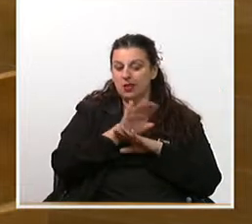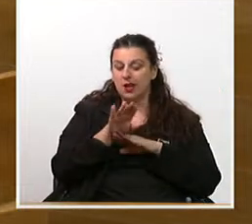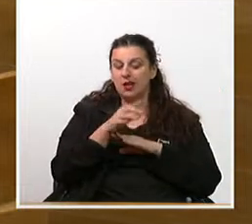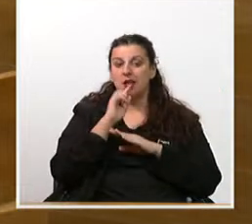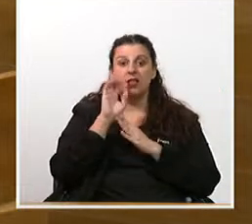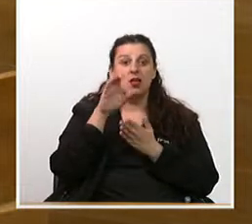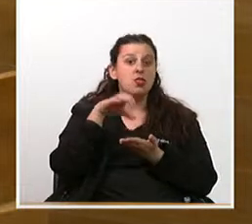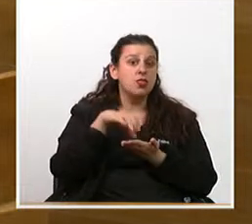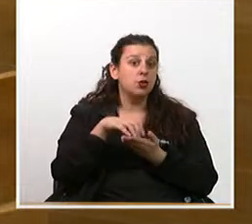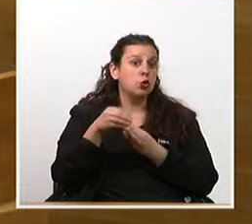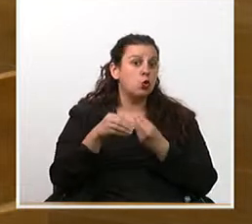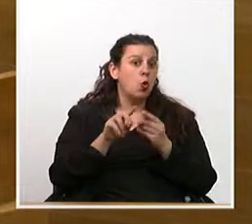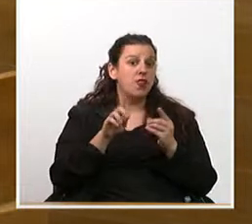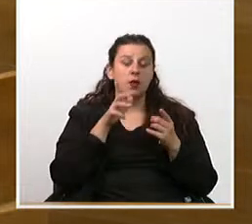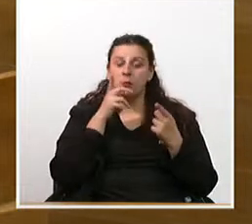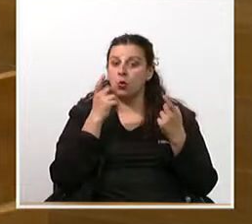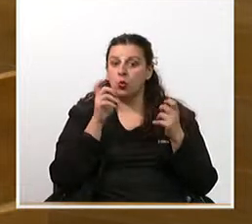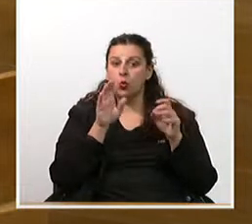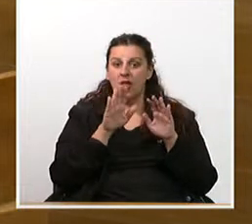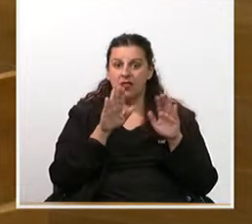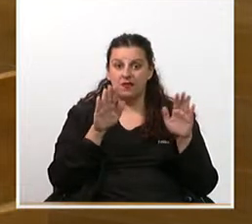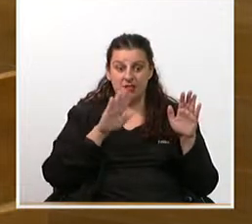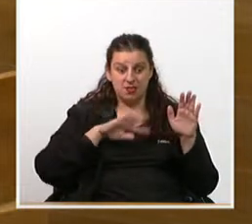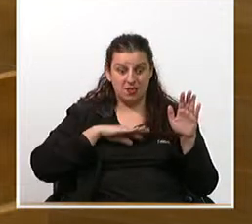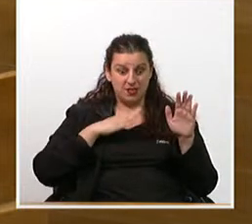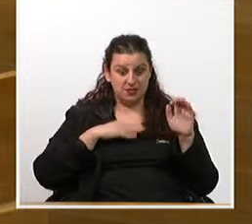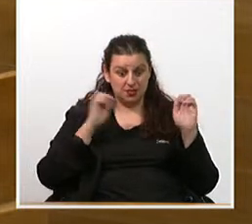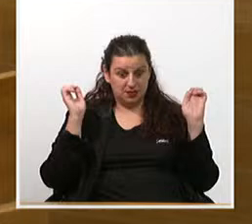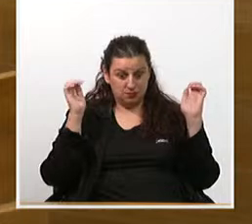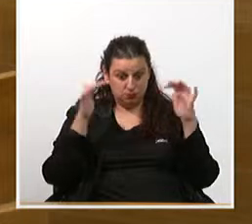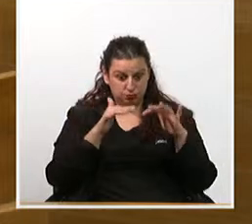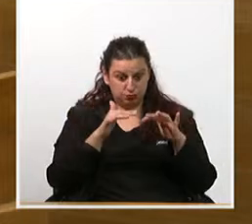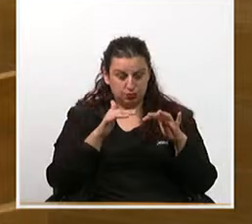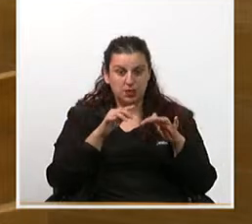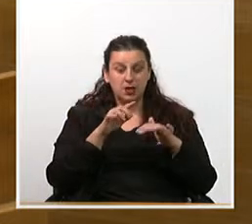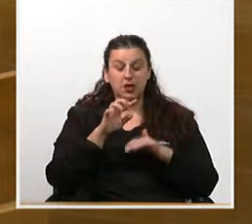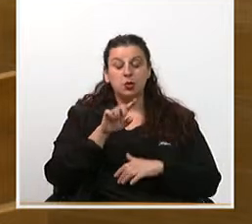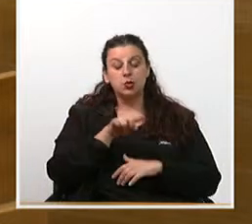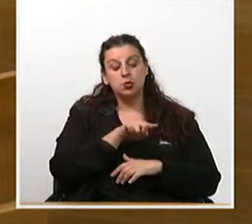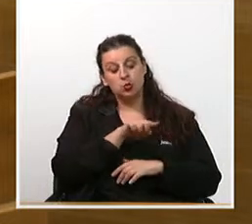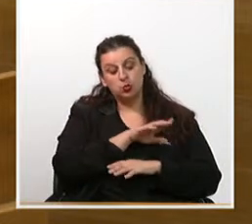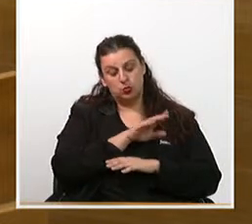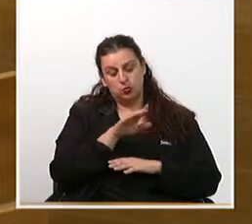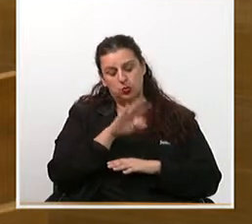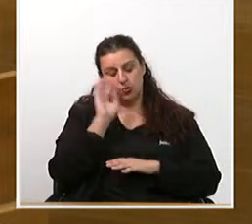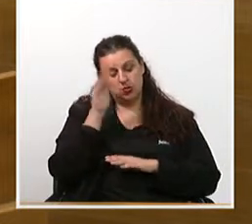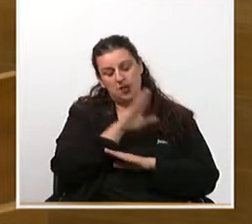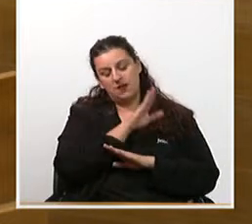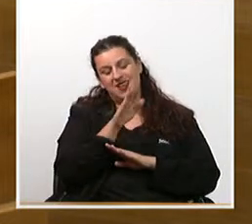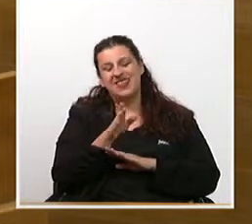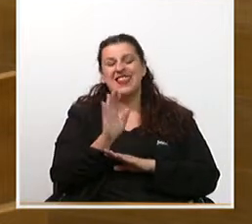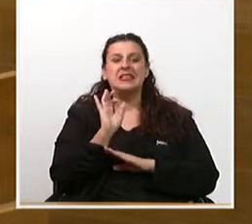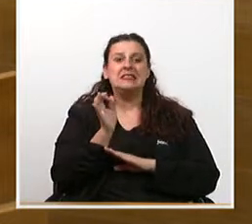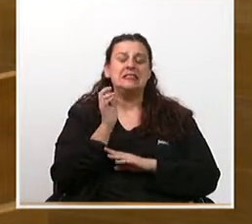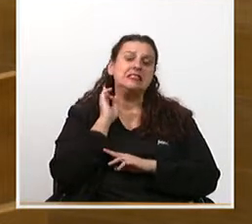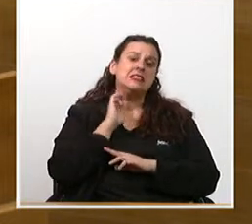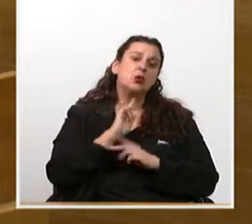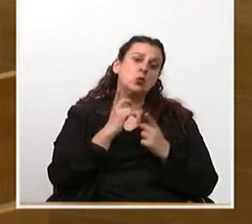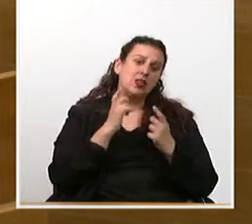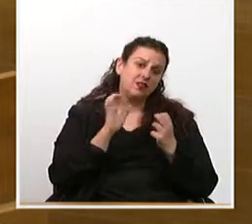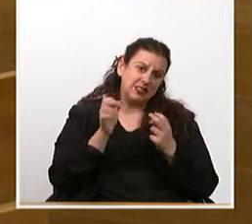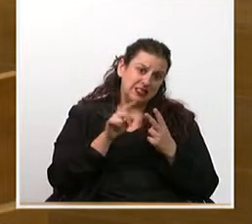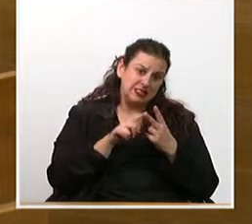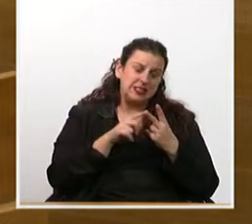van no fan falta y concent all bueno el falta el farem bueno el de